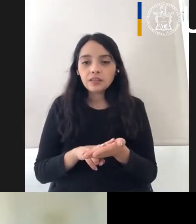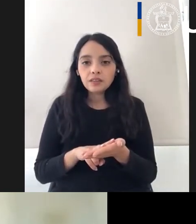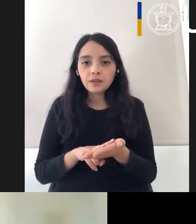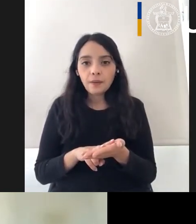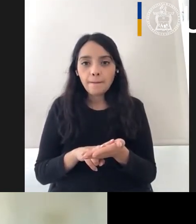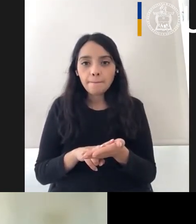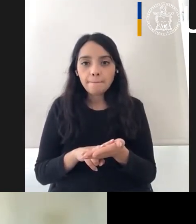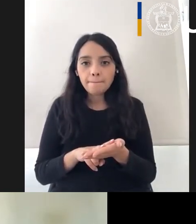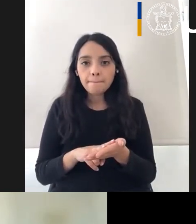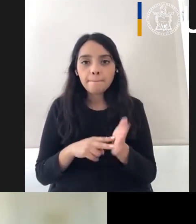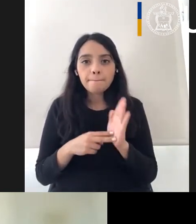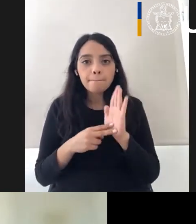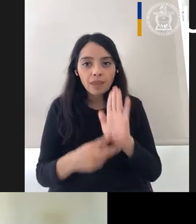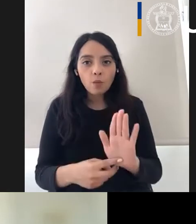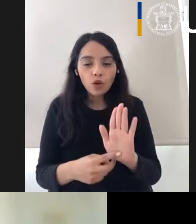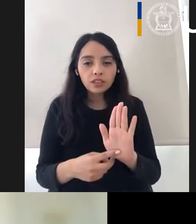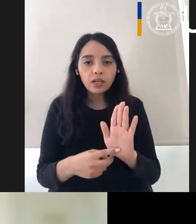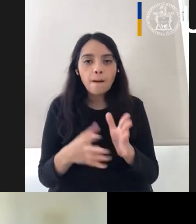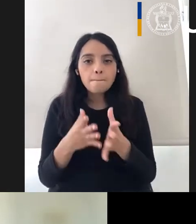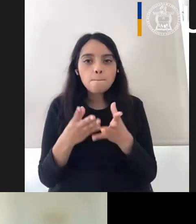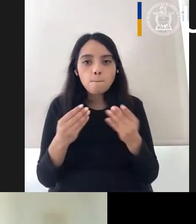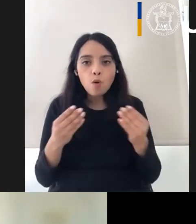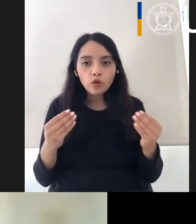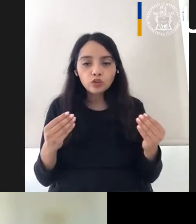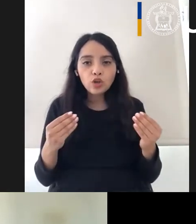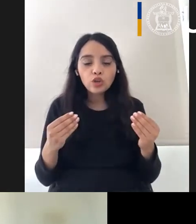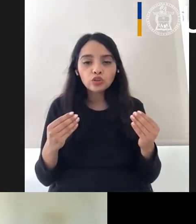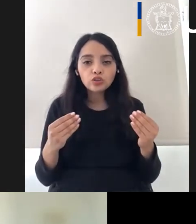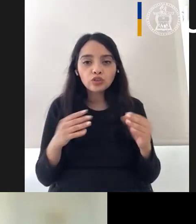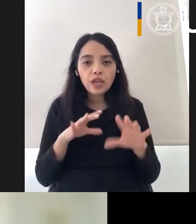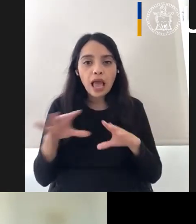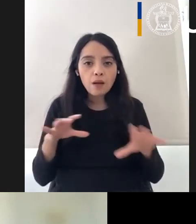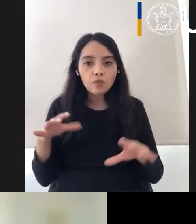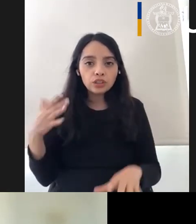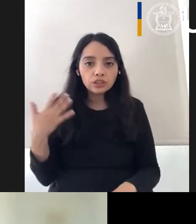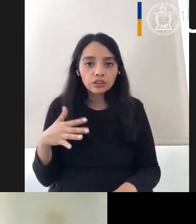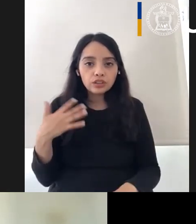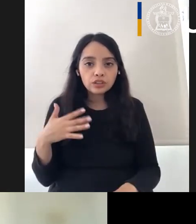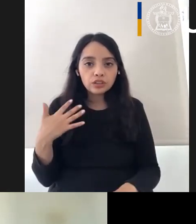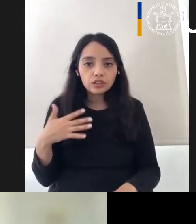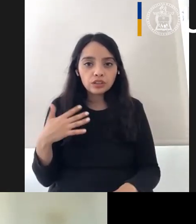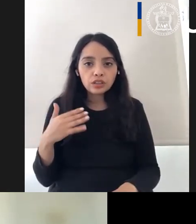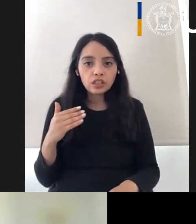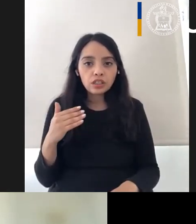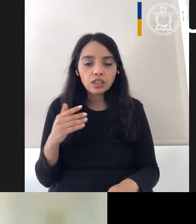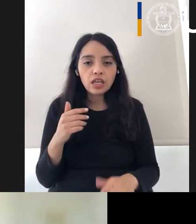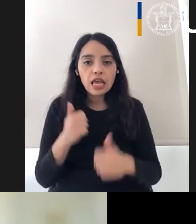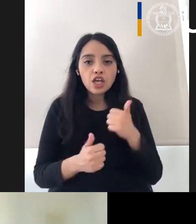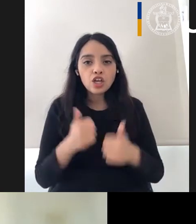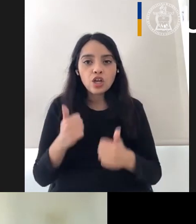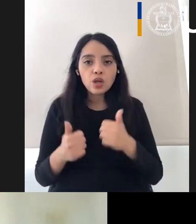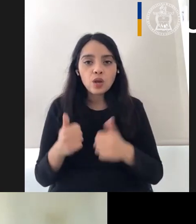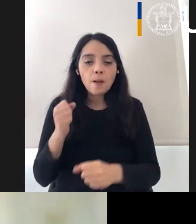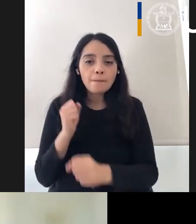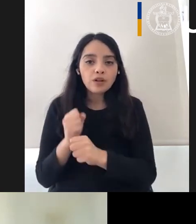tapete y visualiza muchos aspectos que son muy importantes en los profesionales que trabajan